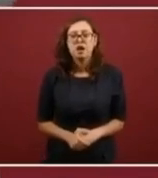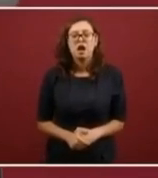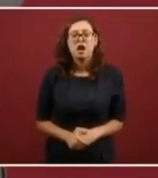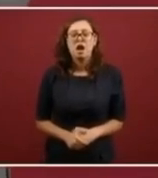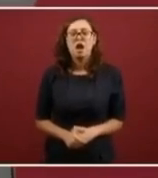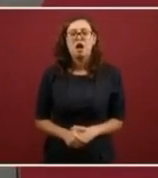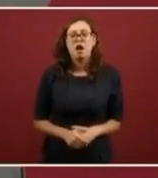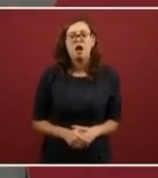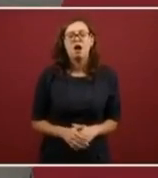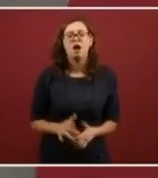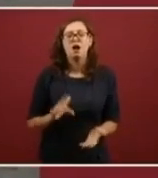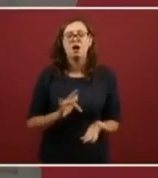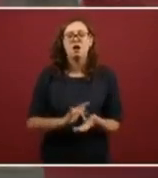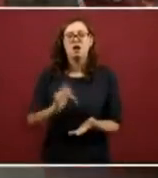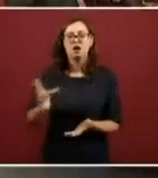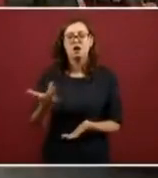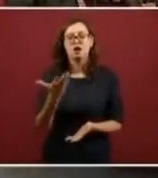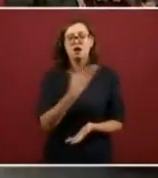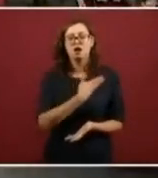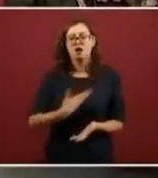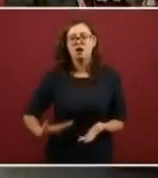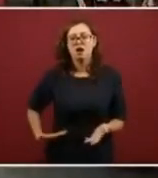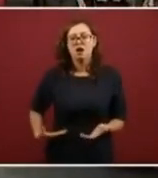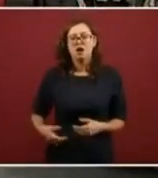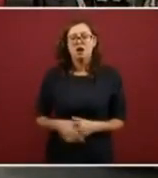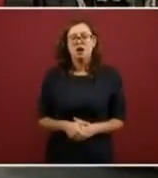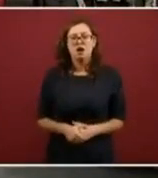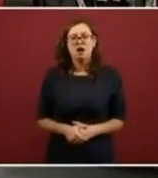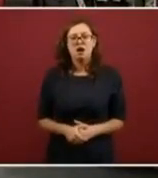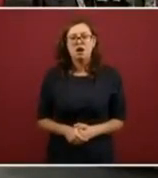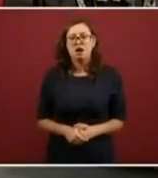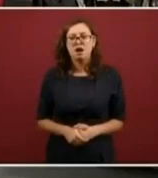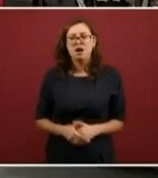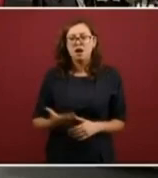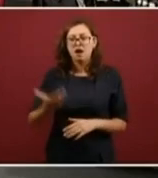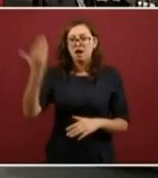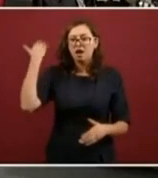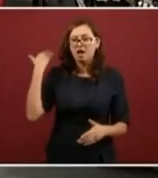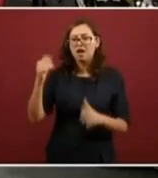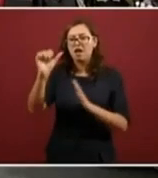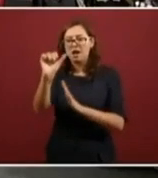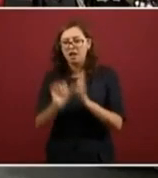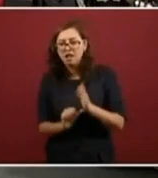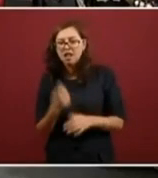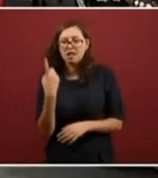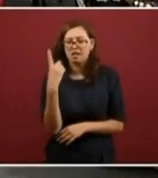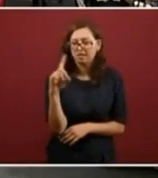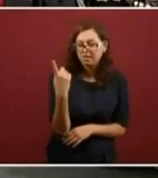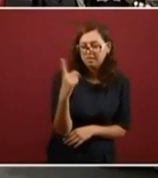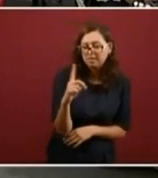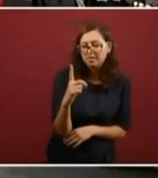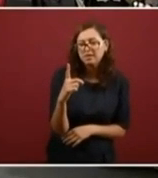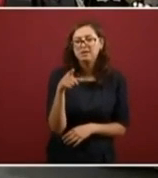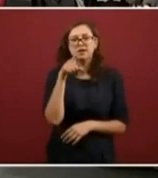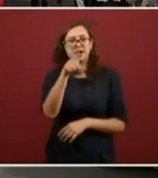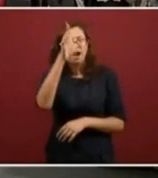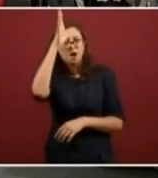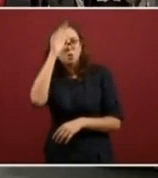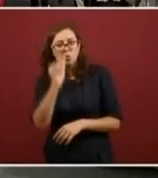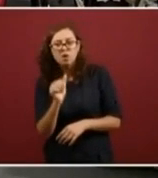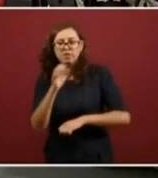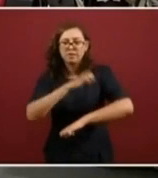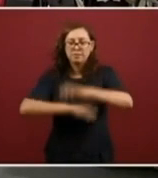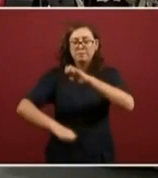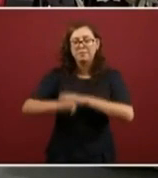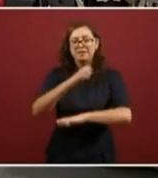Gracias, presidente. El mes de diciembre usted firmó un acuerdo con Nestlé para